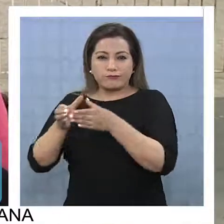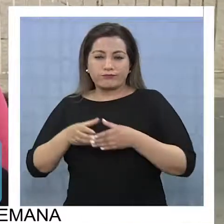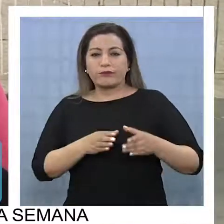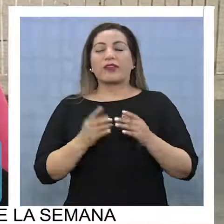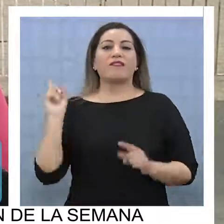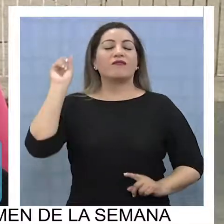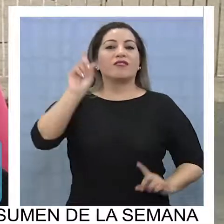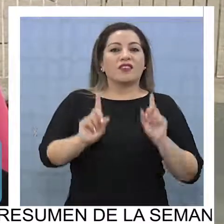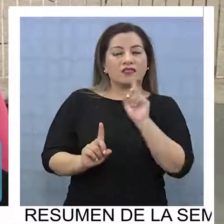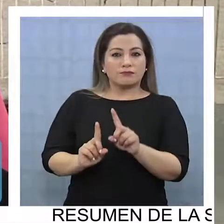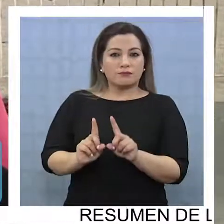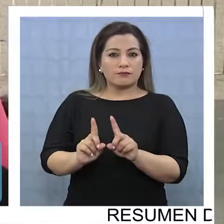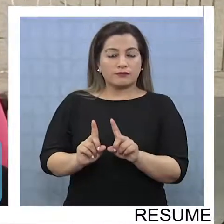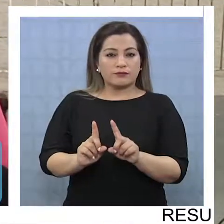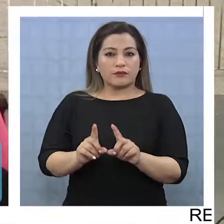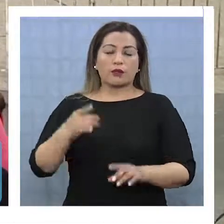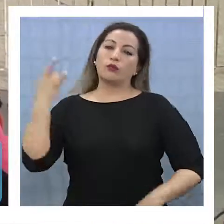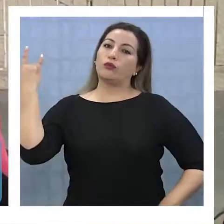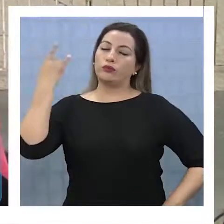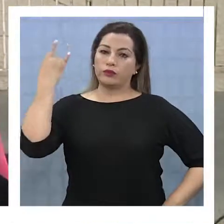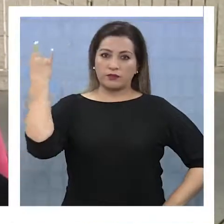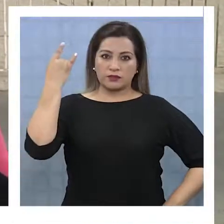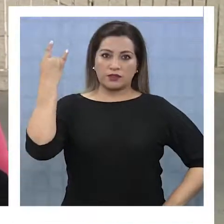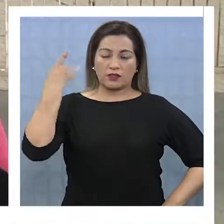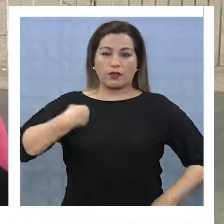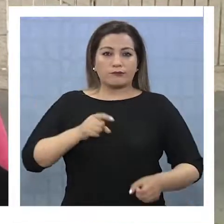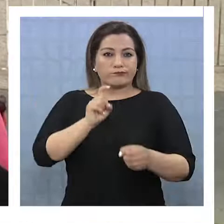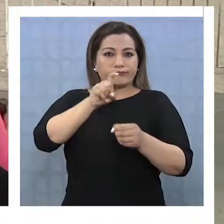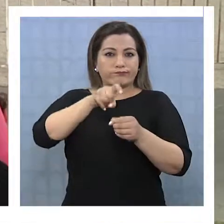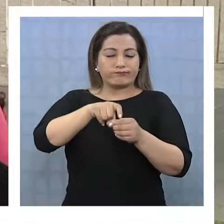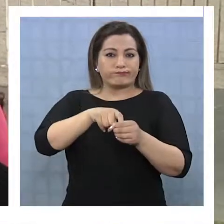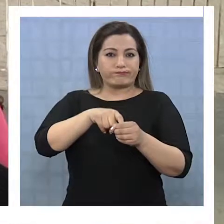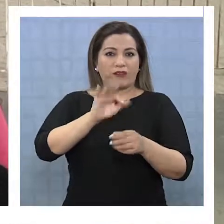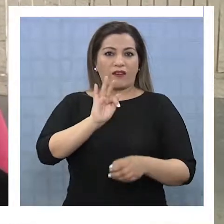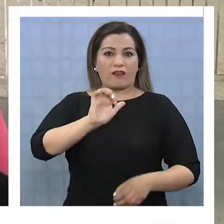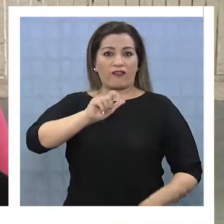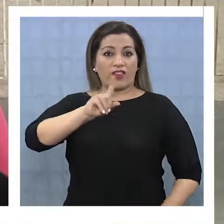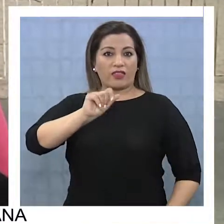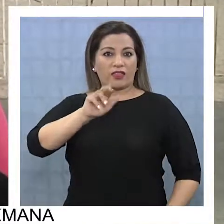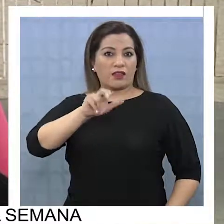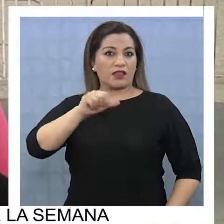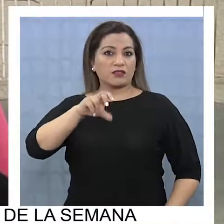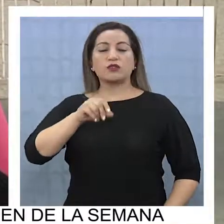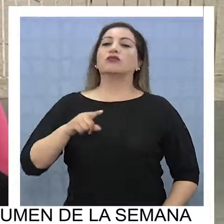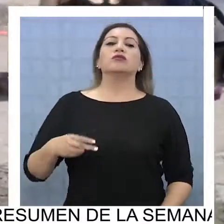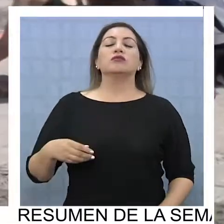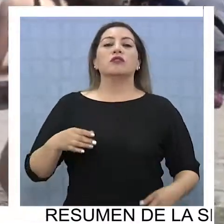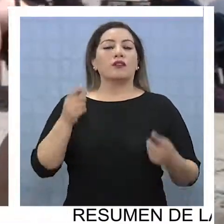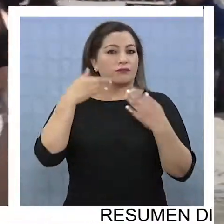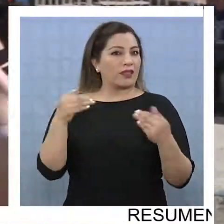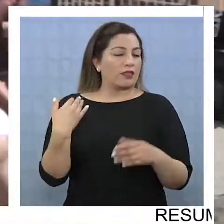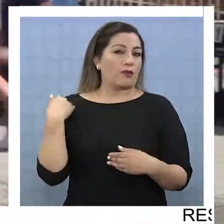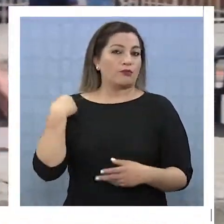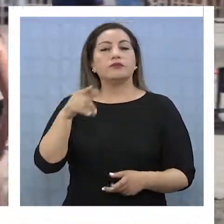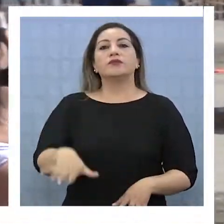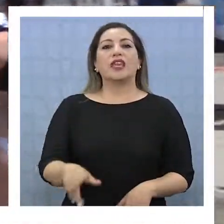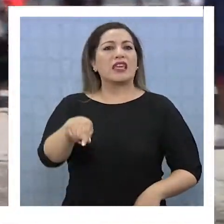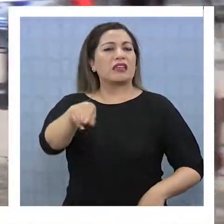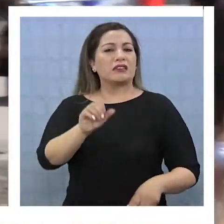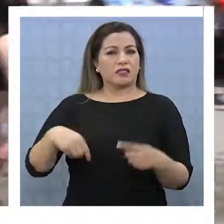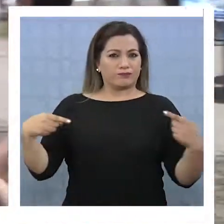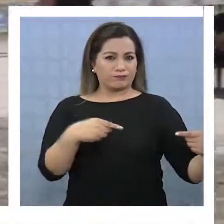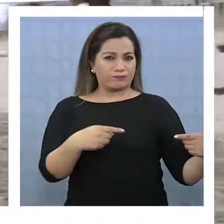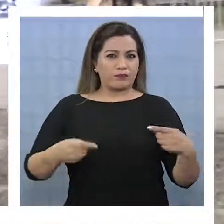que vienen desde las universidades que pertenecen a la Federación Nacional Universitaria de Deportes FENAUDE. Este campeonato es